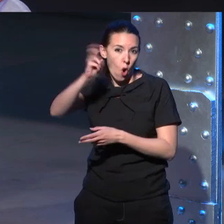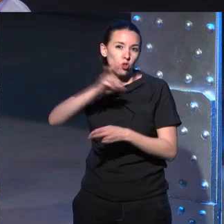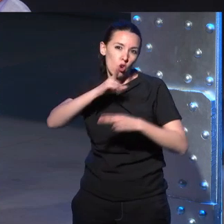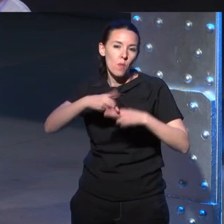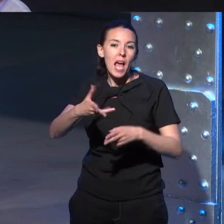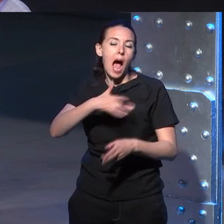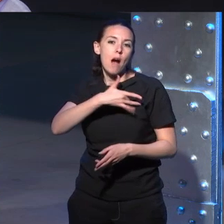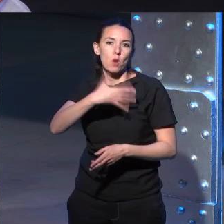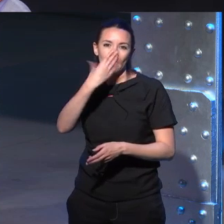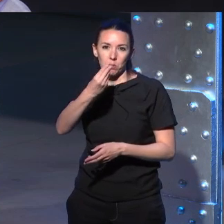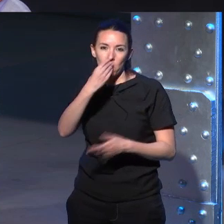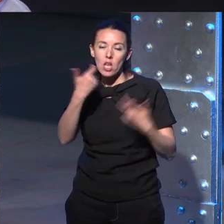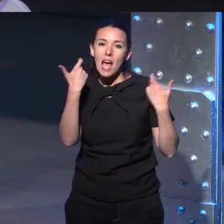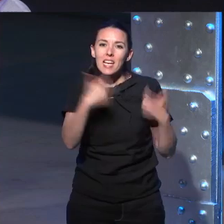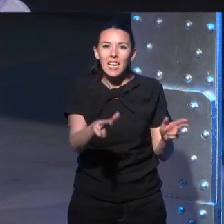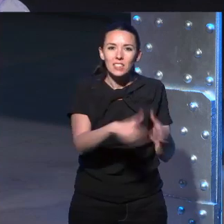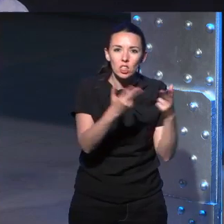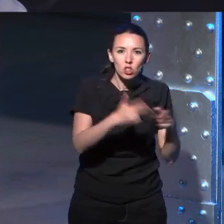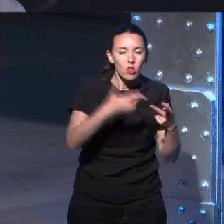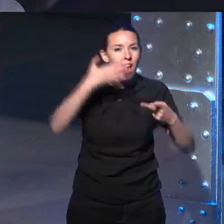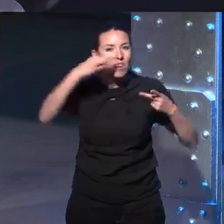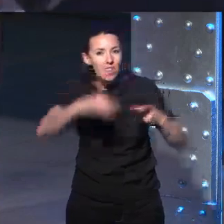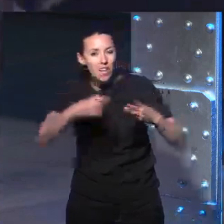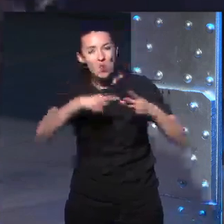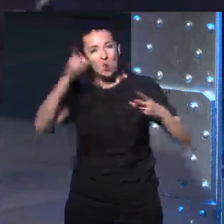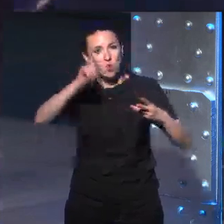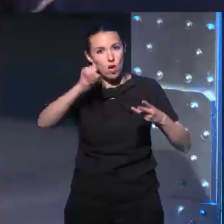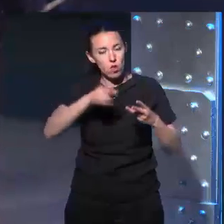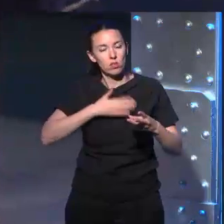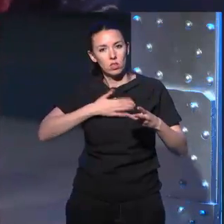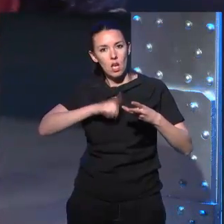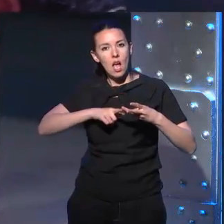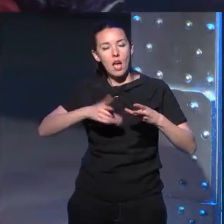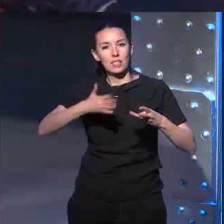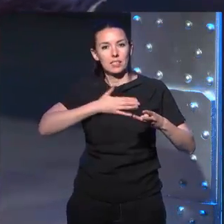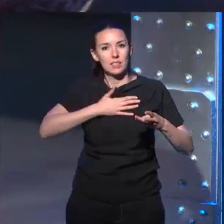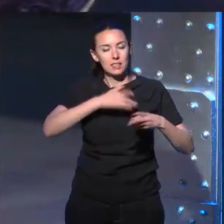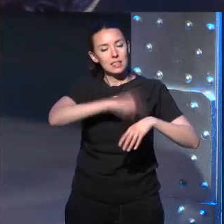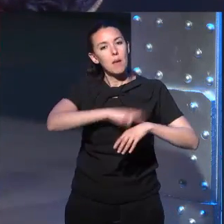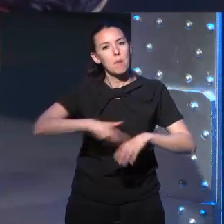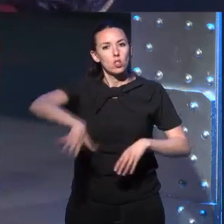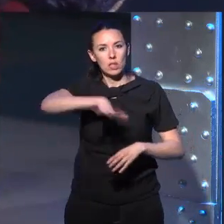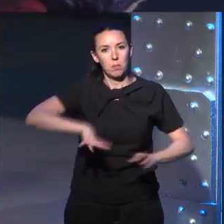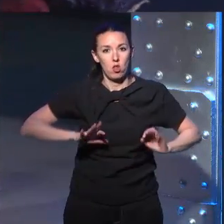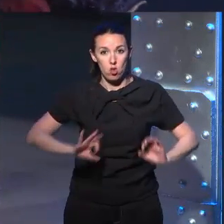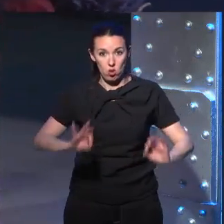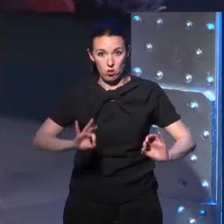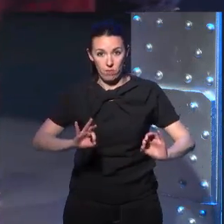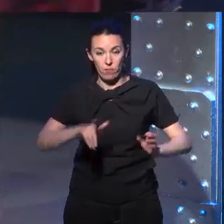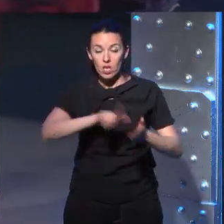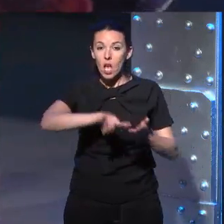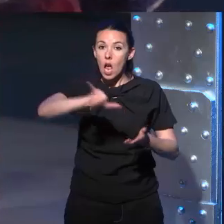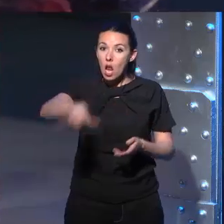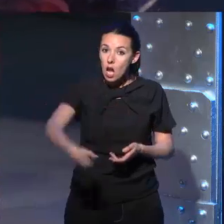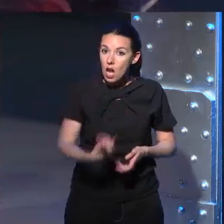clase social, credo, educación y pertenencia a un tiempo y a un espacio determinados. El lenguaje